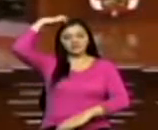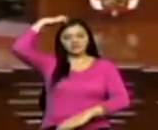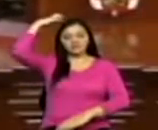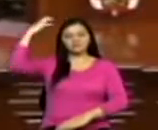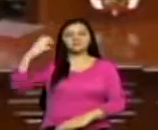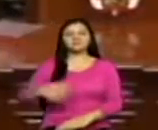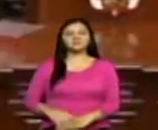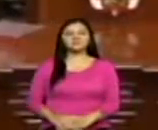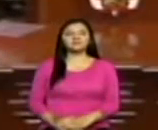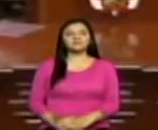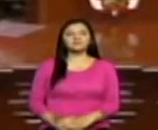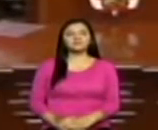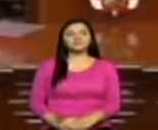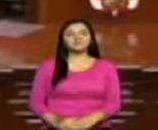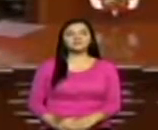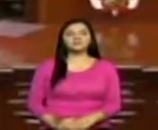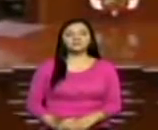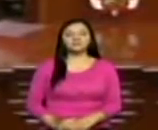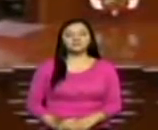conciudadanos.